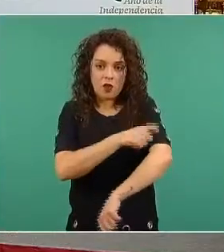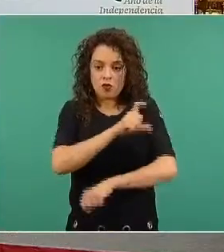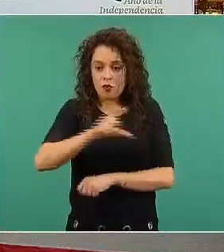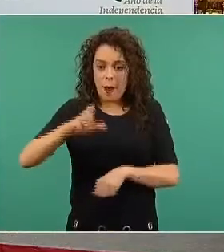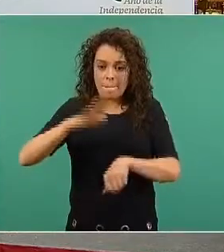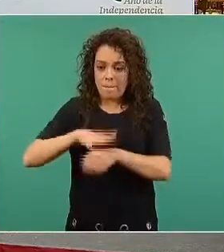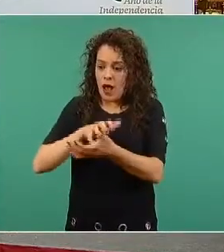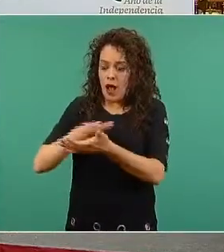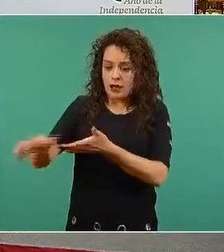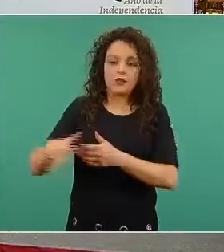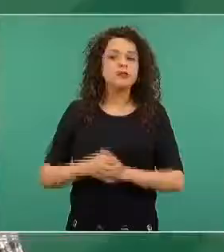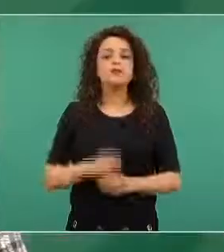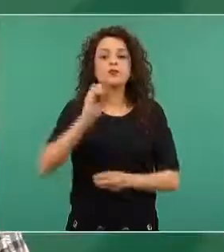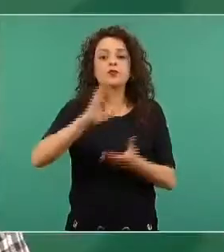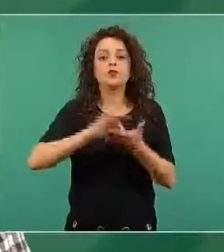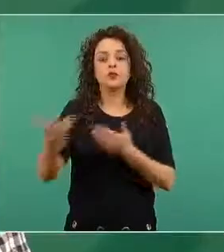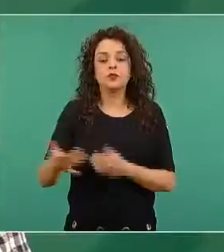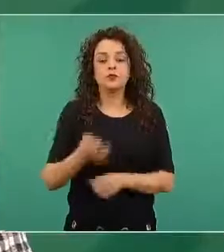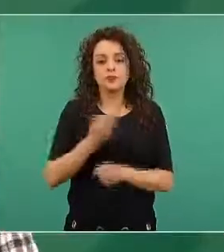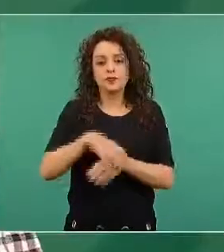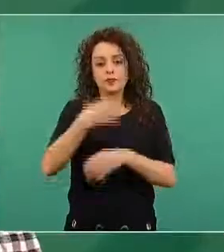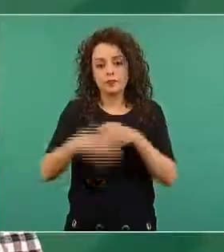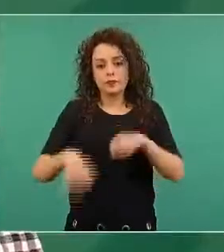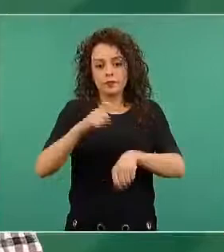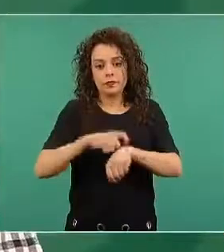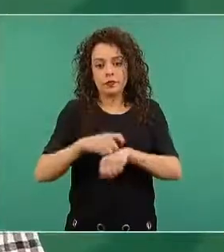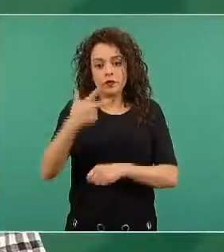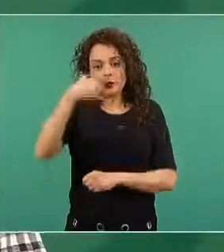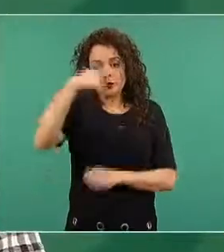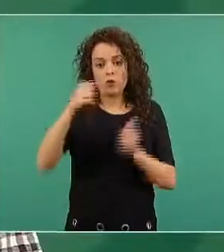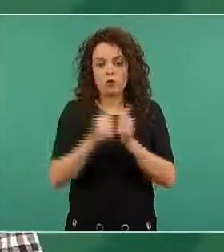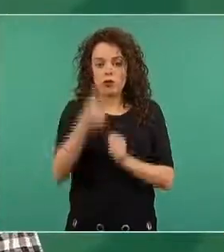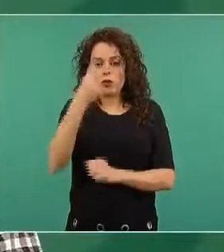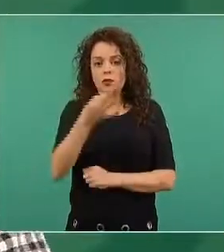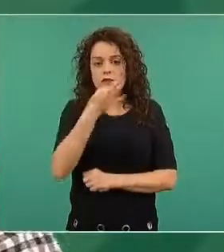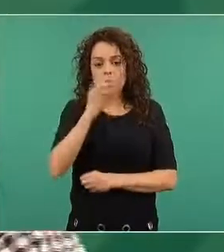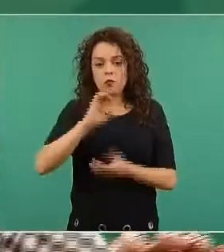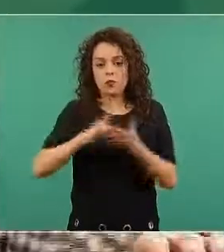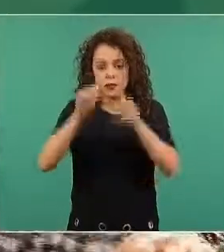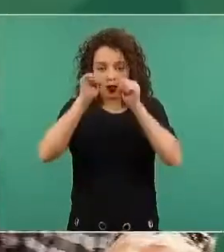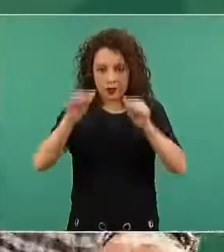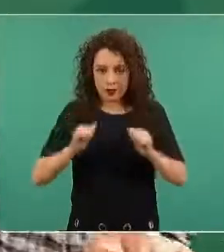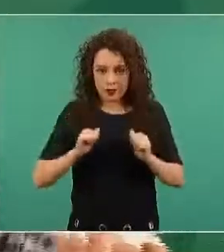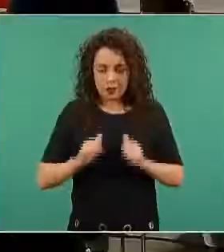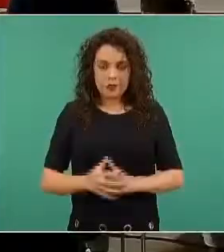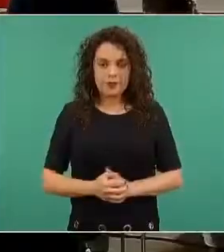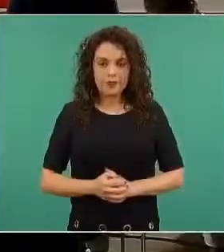Muchas gracias. Aquí terminamos, son las 20 horas con 2 minutos. Muchas gracias por su atención.